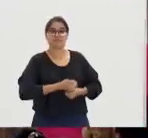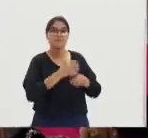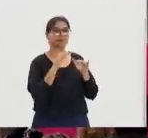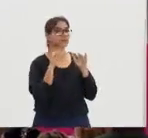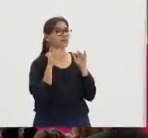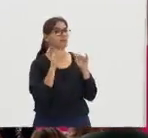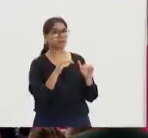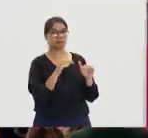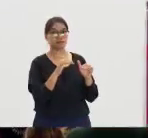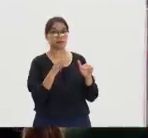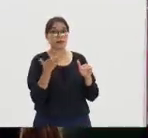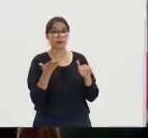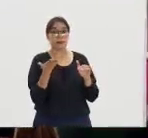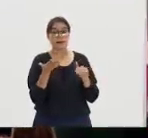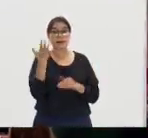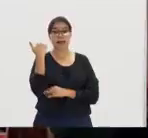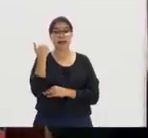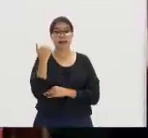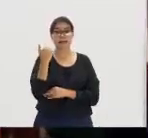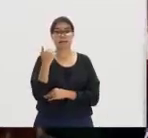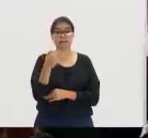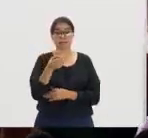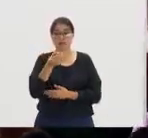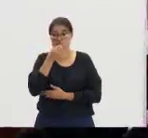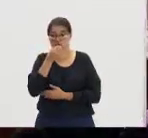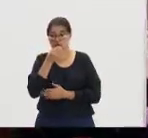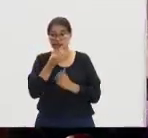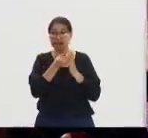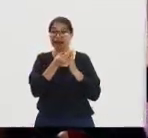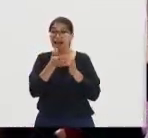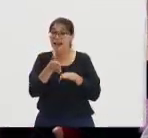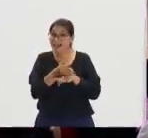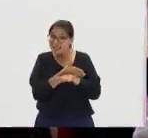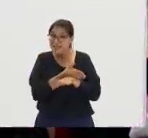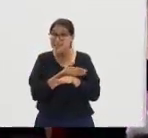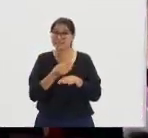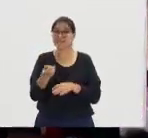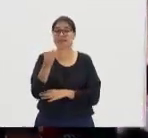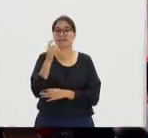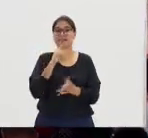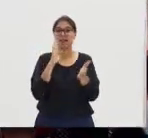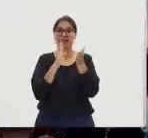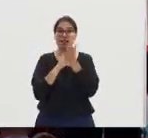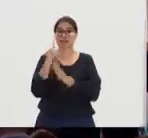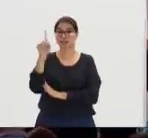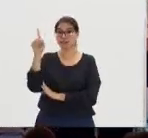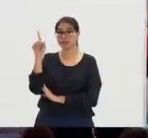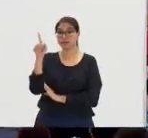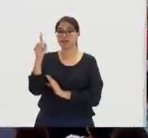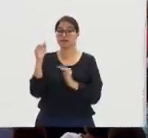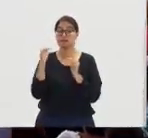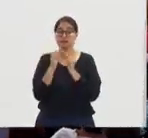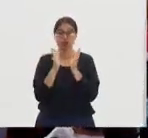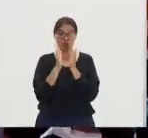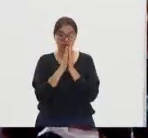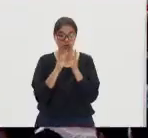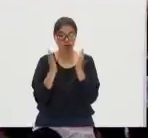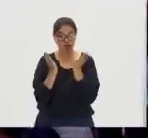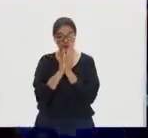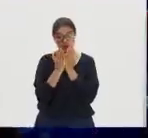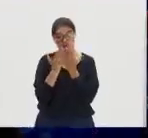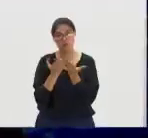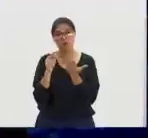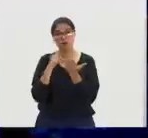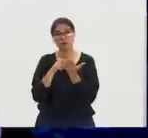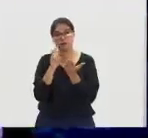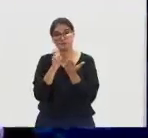Antes de comer en nuestra casa se cantaban alabanzas al Señor, y después de comer se leía la Biblia todos los días.